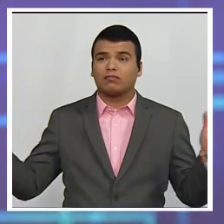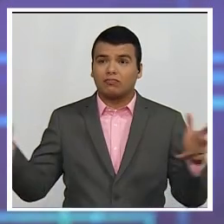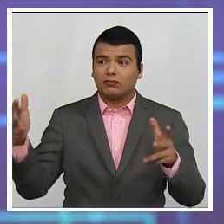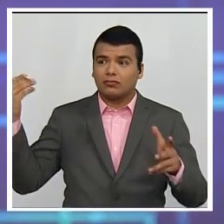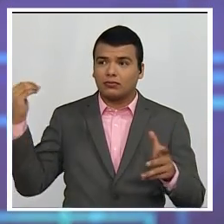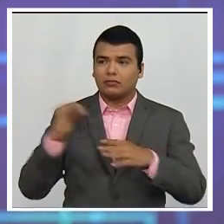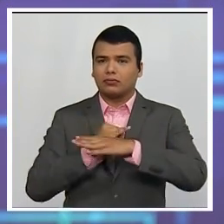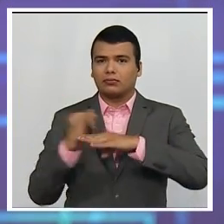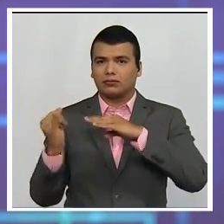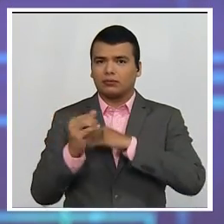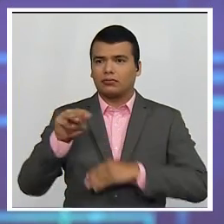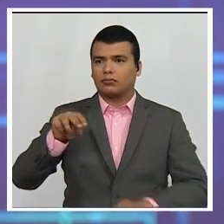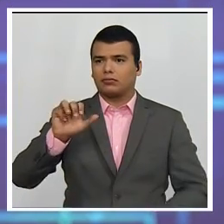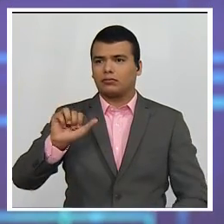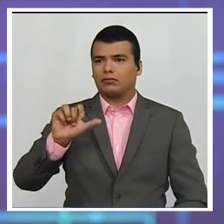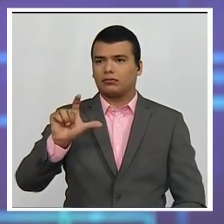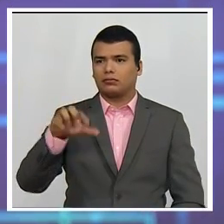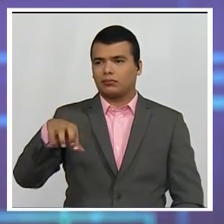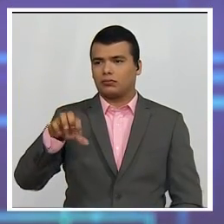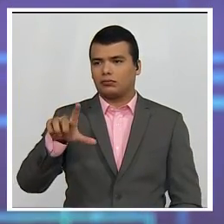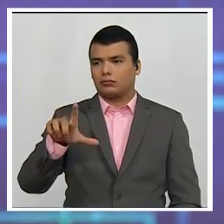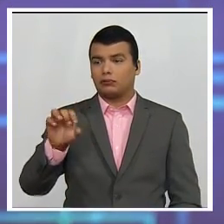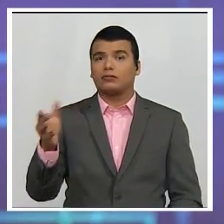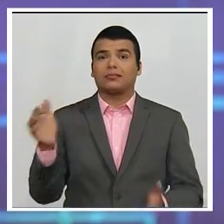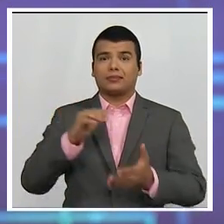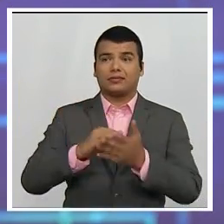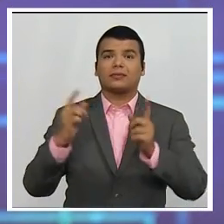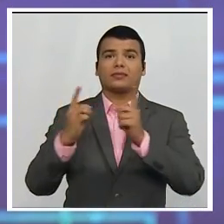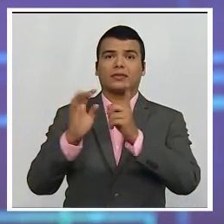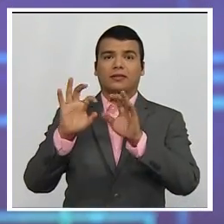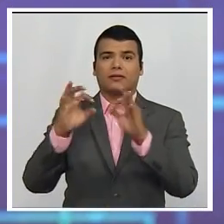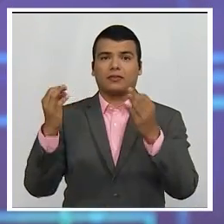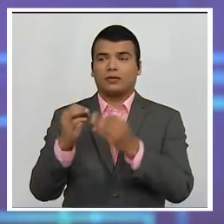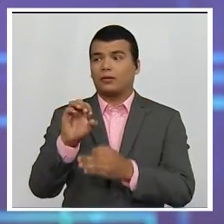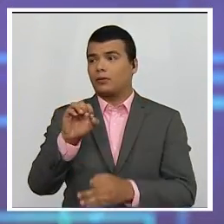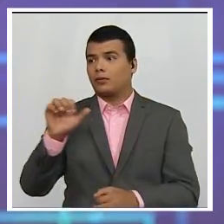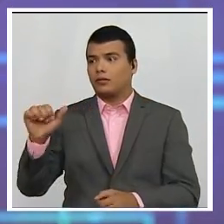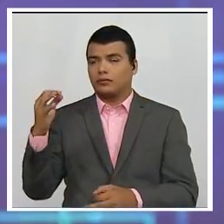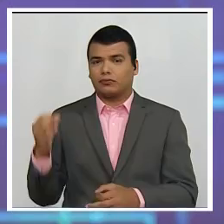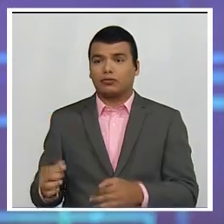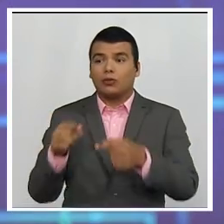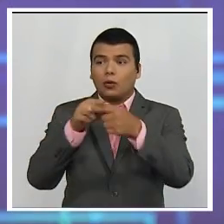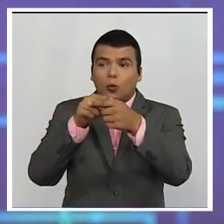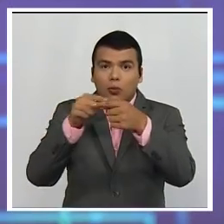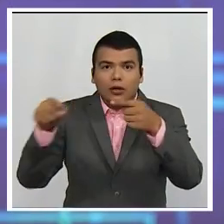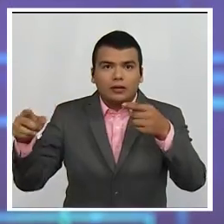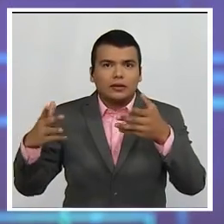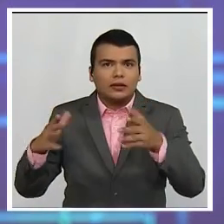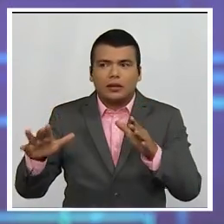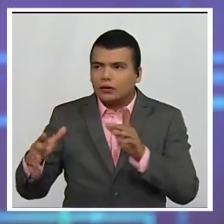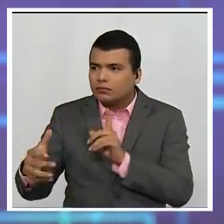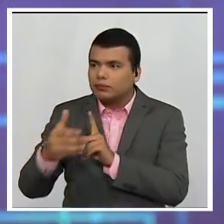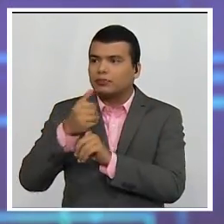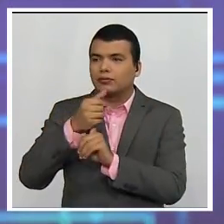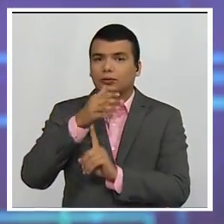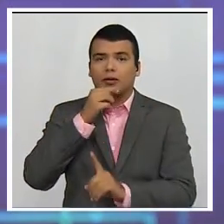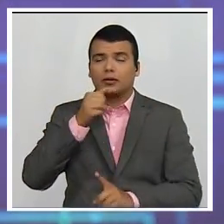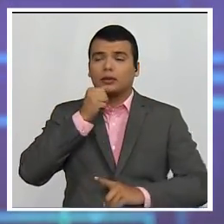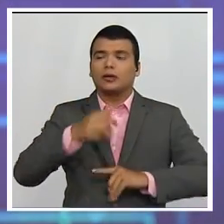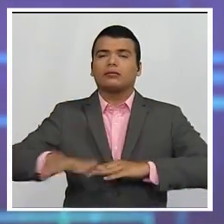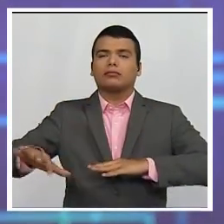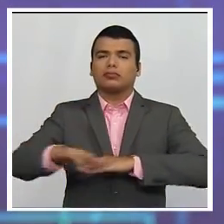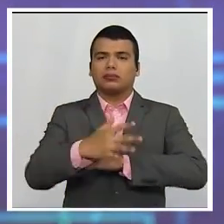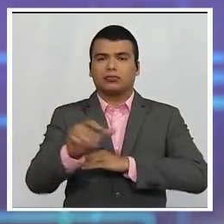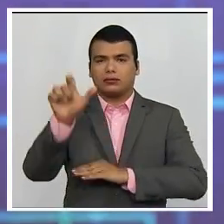reencontraron con sus familias mientras tanto dos de sus compañeros de excursión ajustan una semana completa desaparecidos en altamar